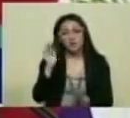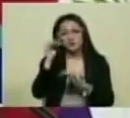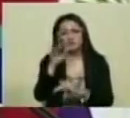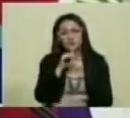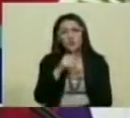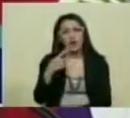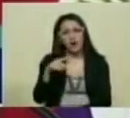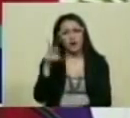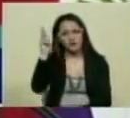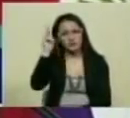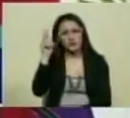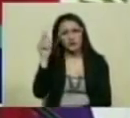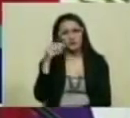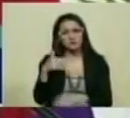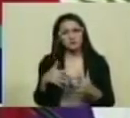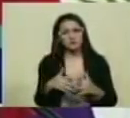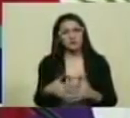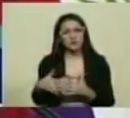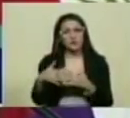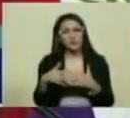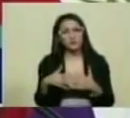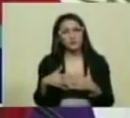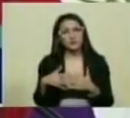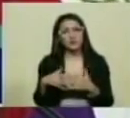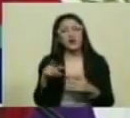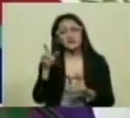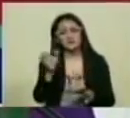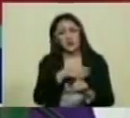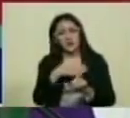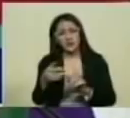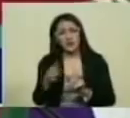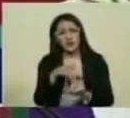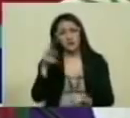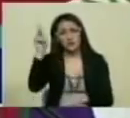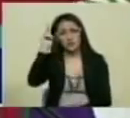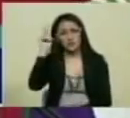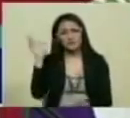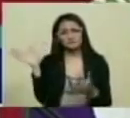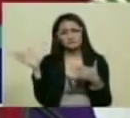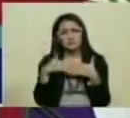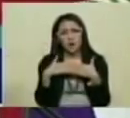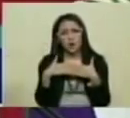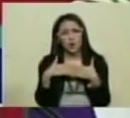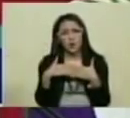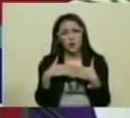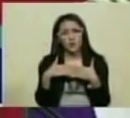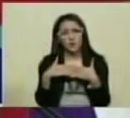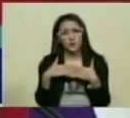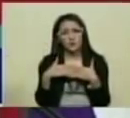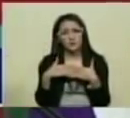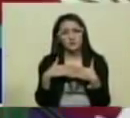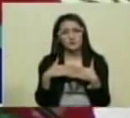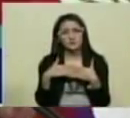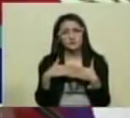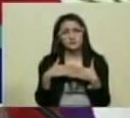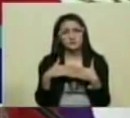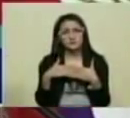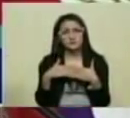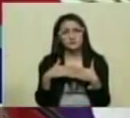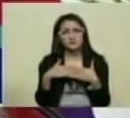hermanos indígenas. Ahí sí es verdad que maltratan a los hermanos indígenas. Los encerraron en unas cosas que ellos llamaban